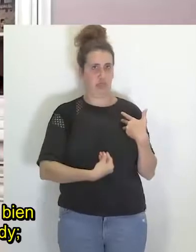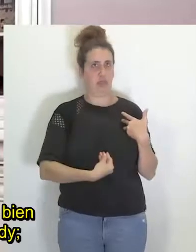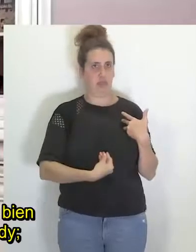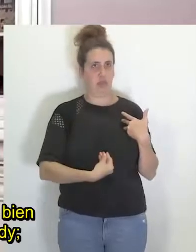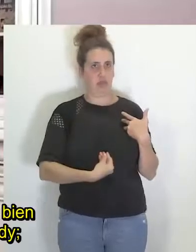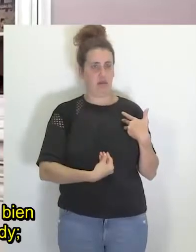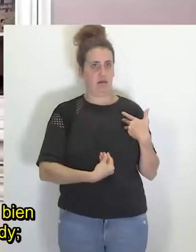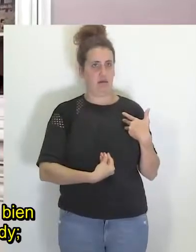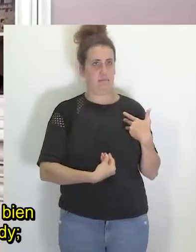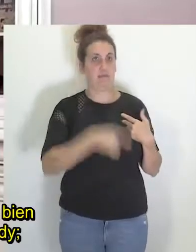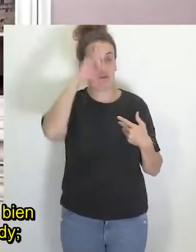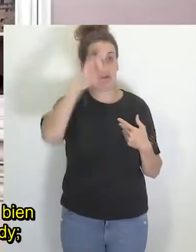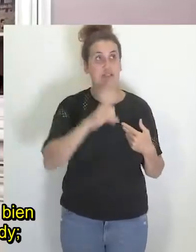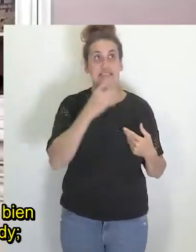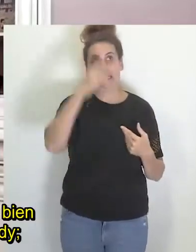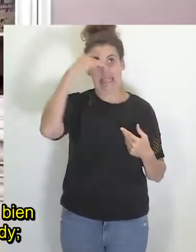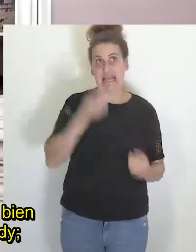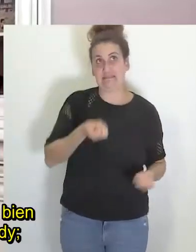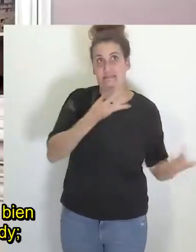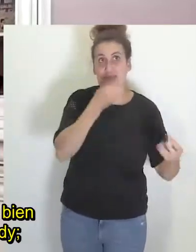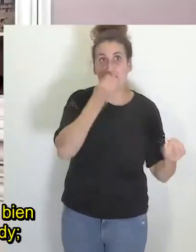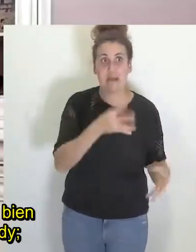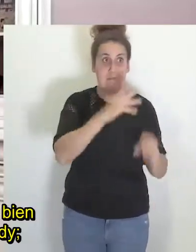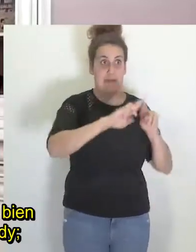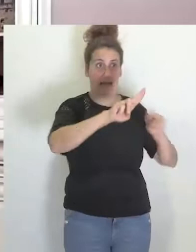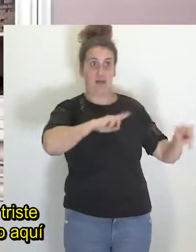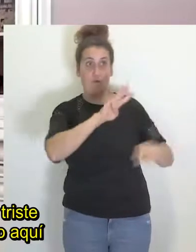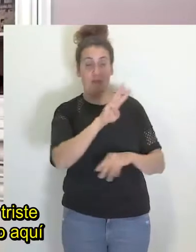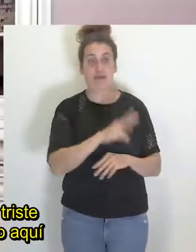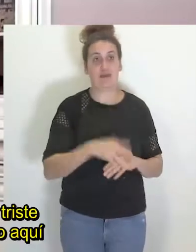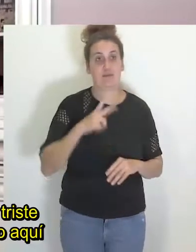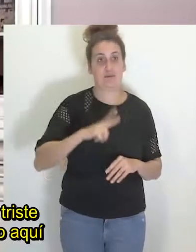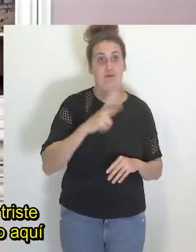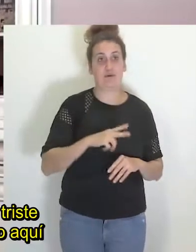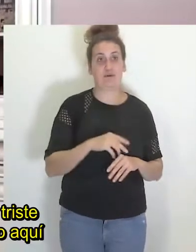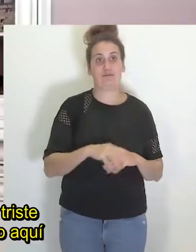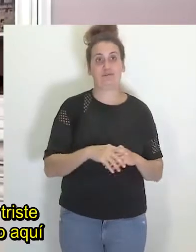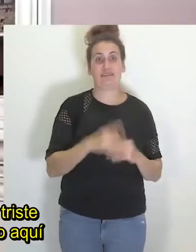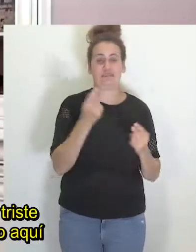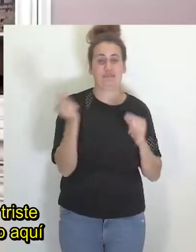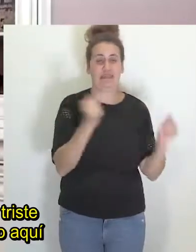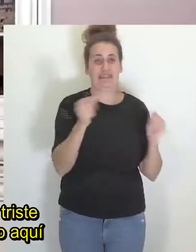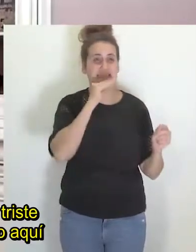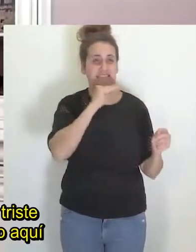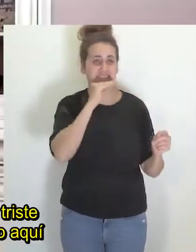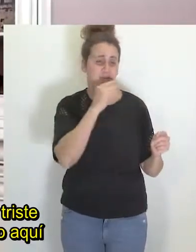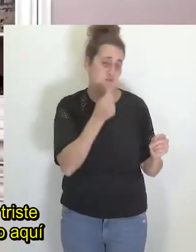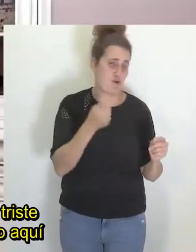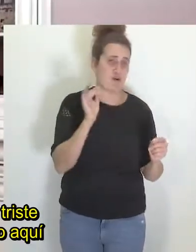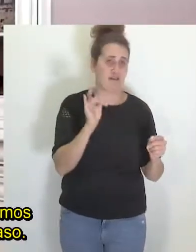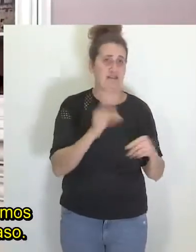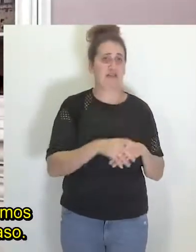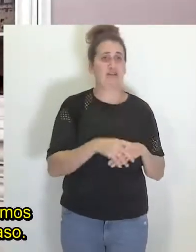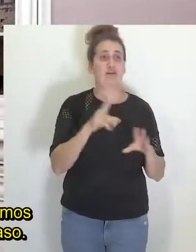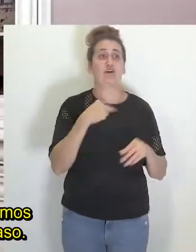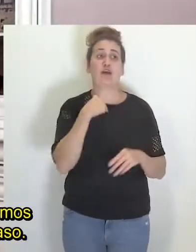No sé si las ideas las he soltado bien para que me contestes, Wendy, pero es que ha sido un poquito triste este debate que se ha producido aquí. Yo creo